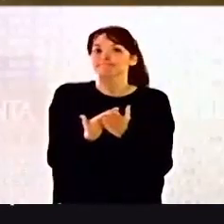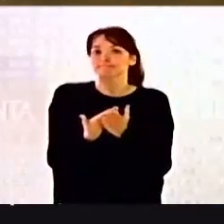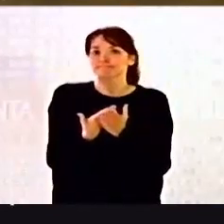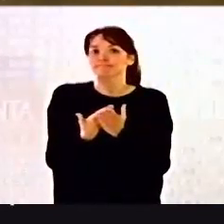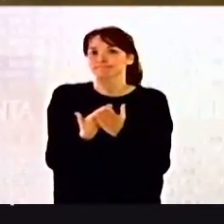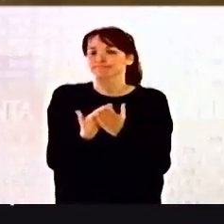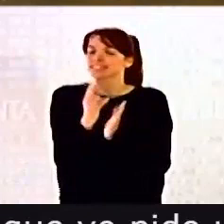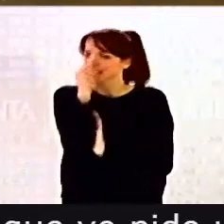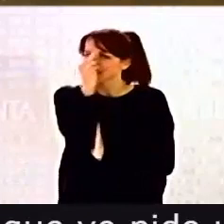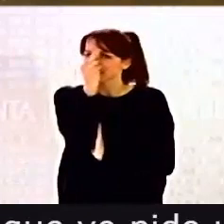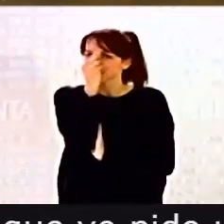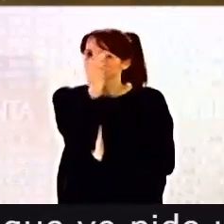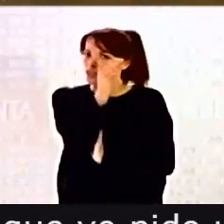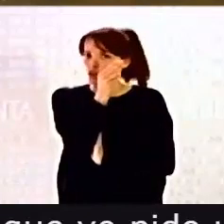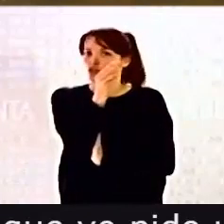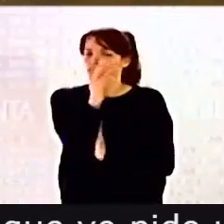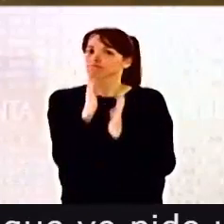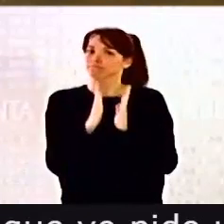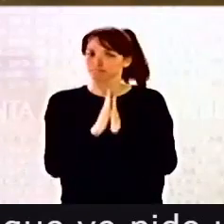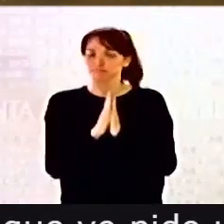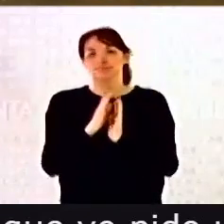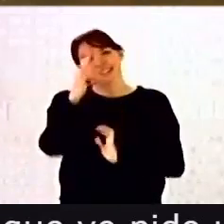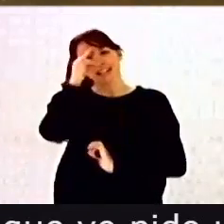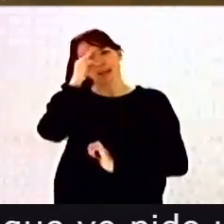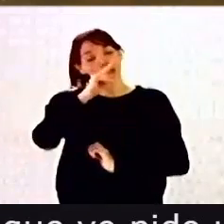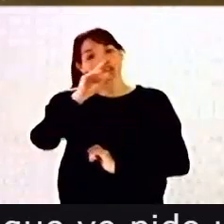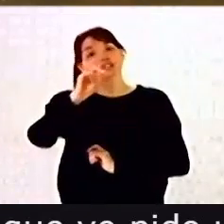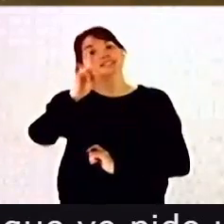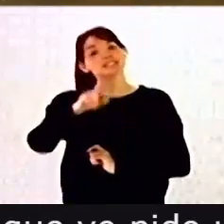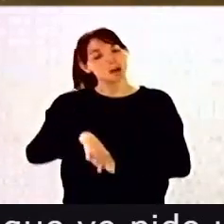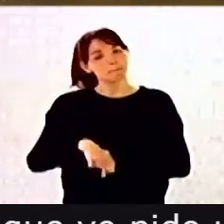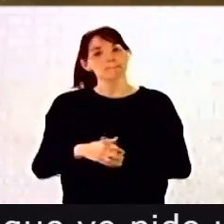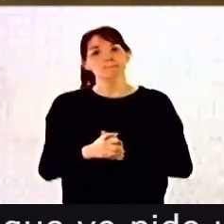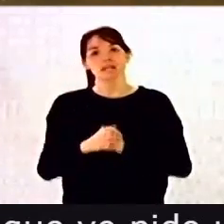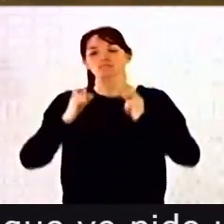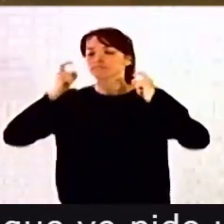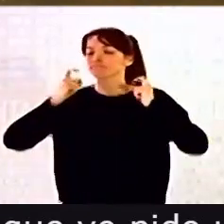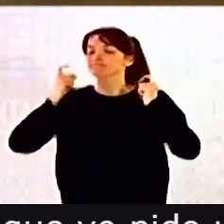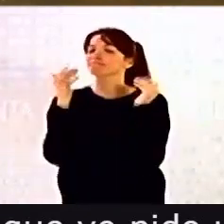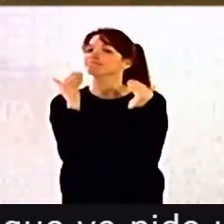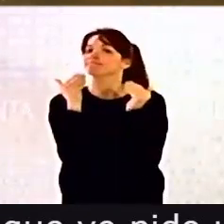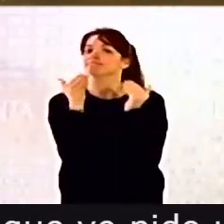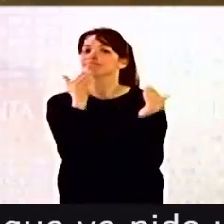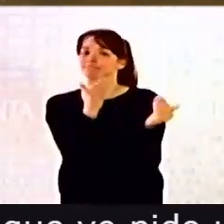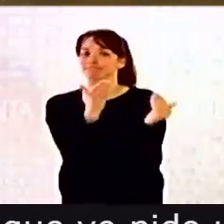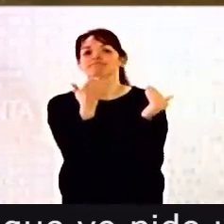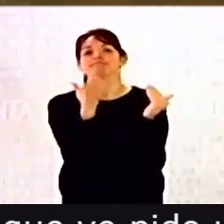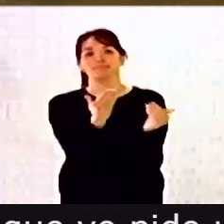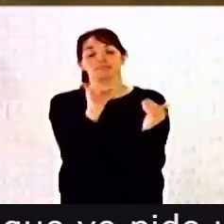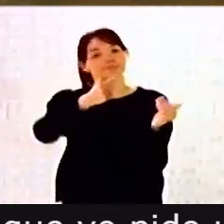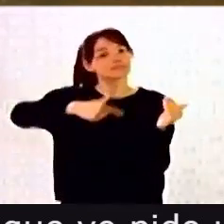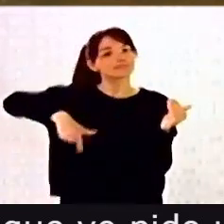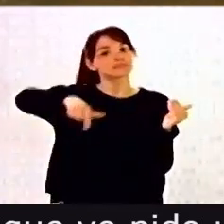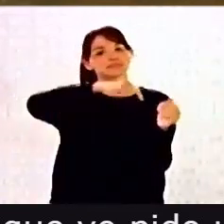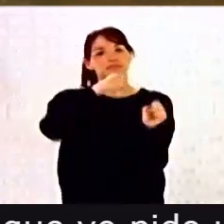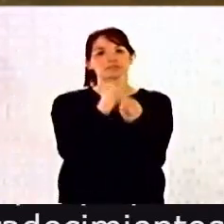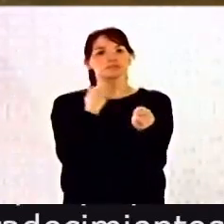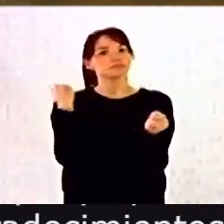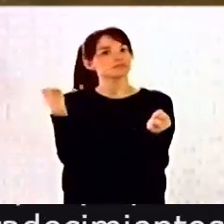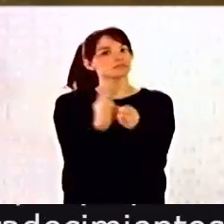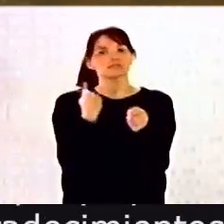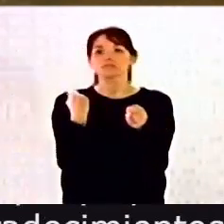gran respeto y que pido el mayor de los agradecimientos por cómo están trabajando esas